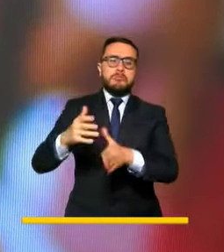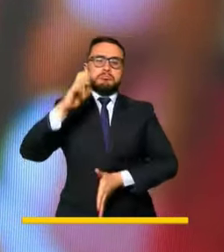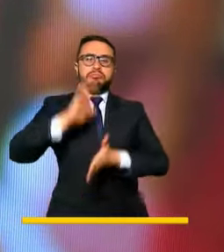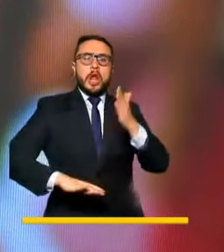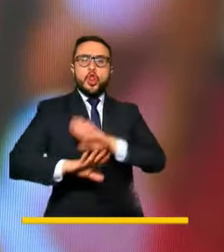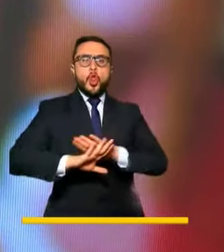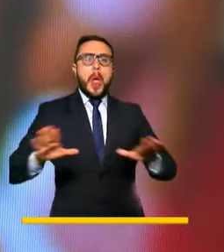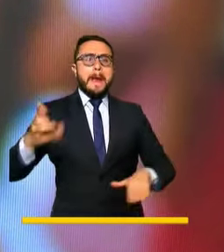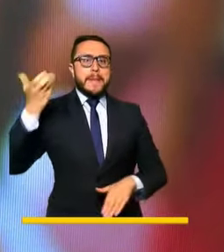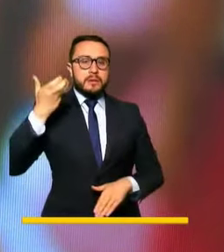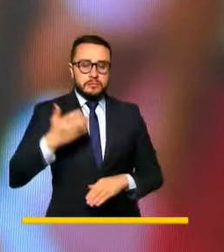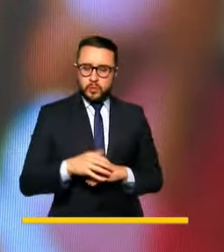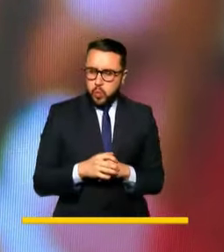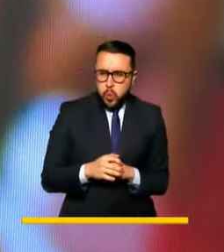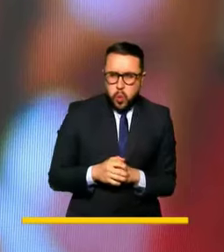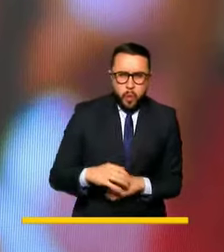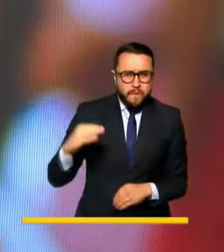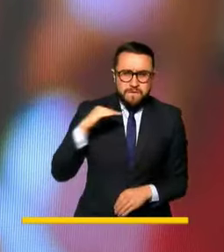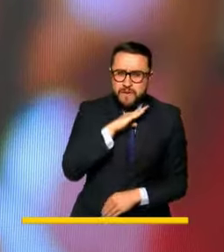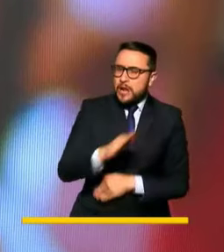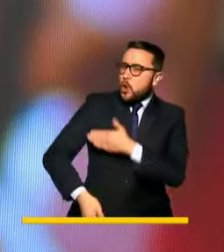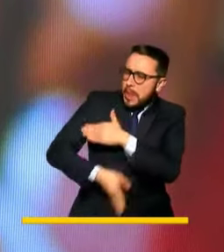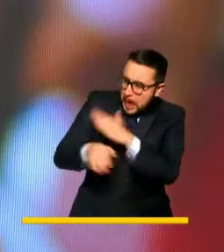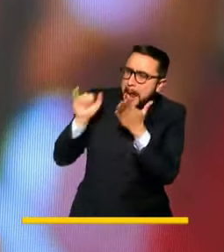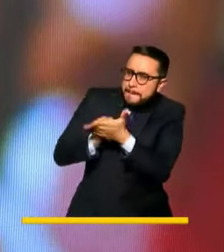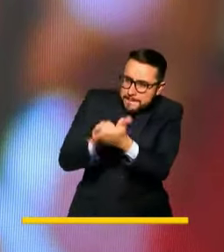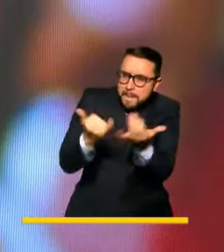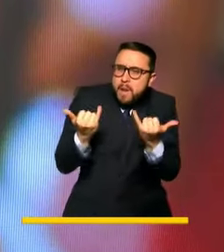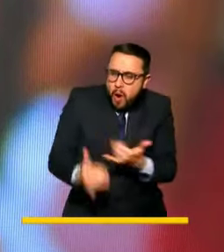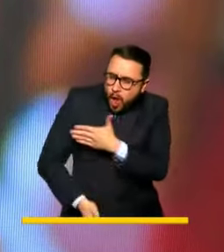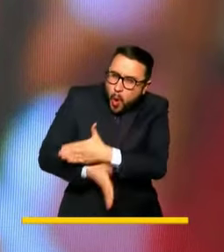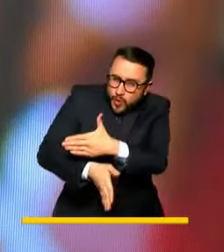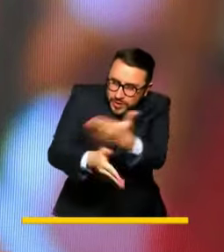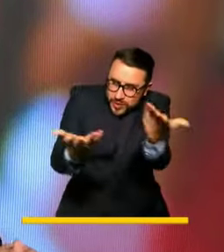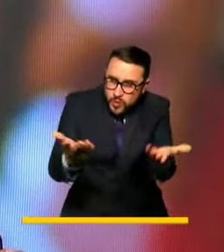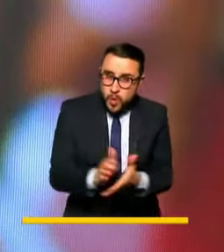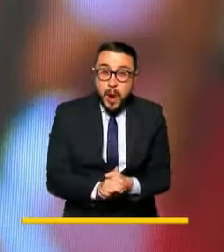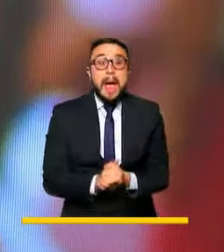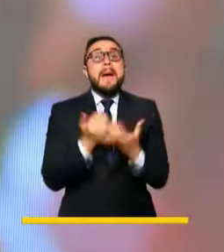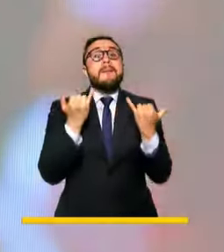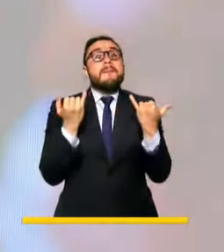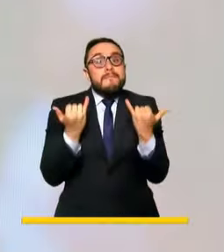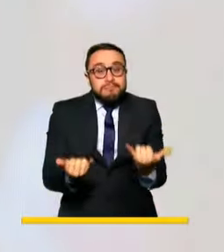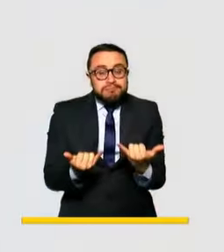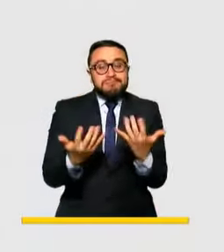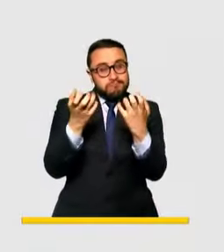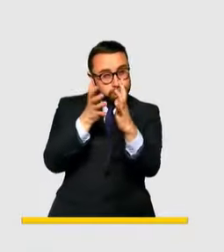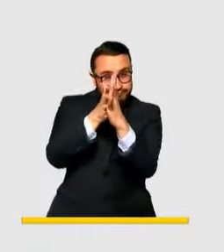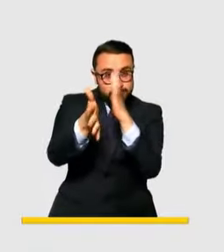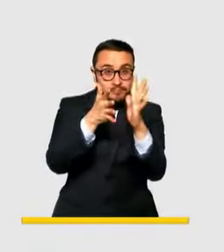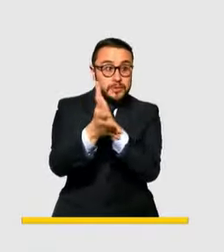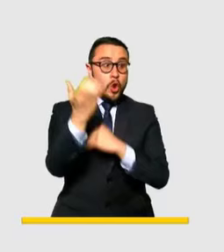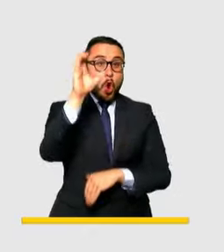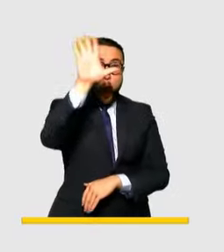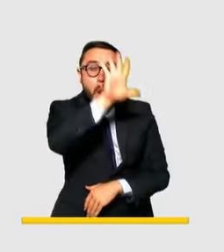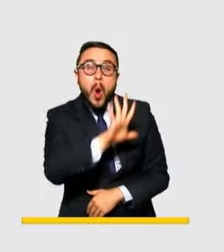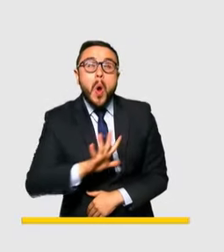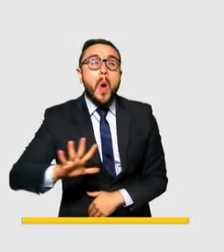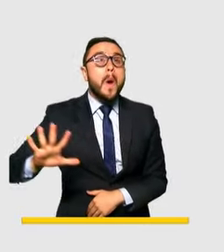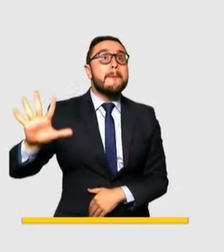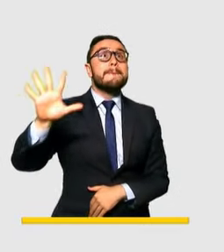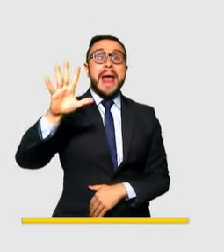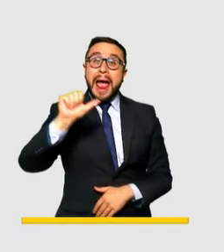además, la reforma pensional beneficia a todas las mujeres de Colombia. Hoy, a la